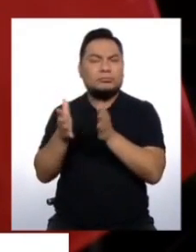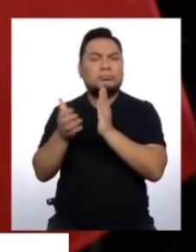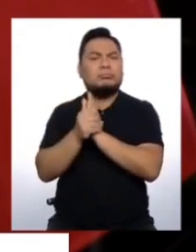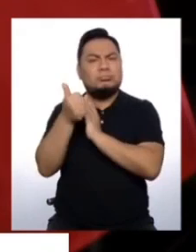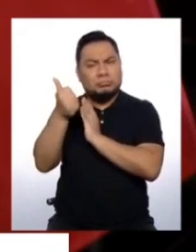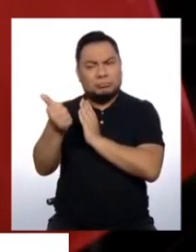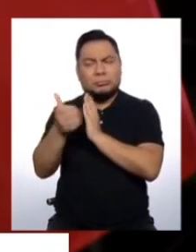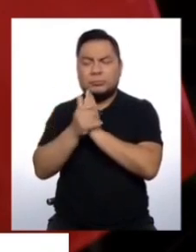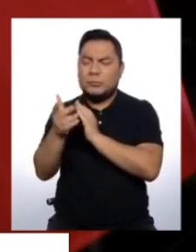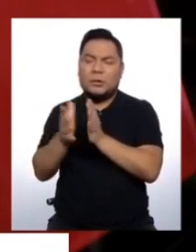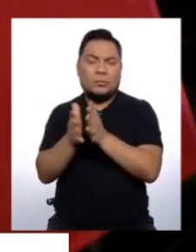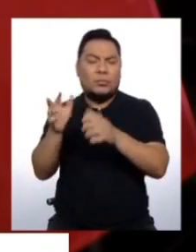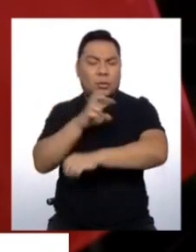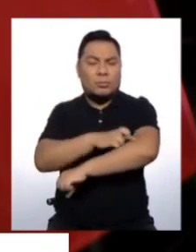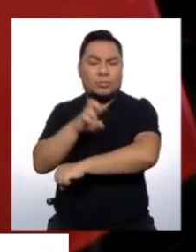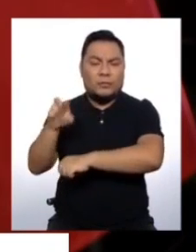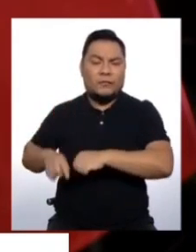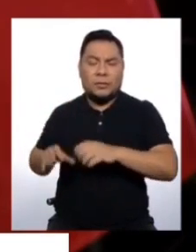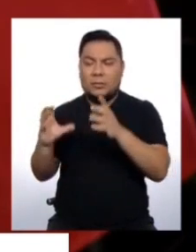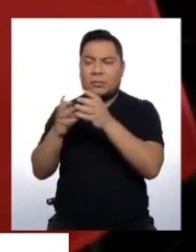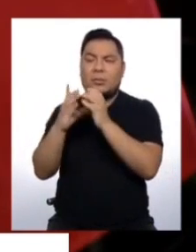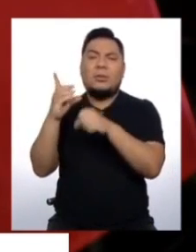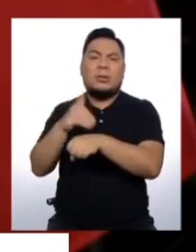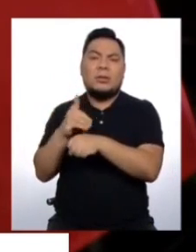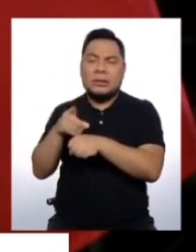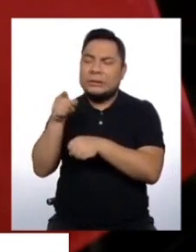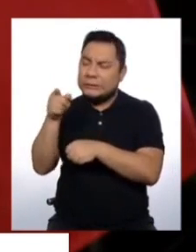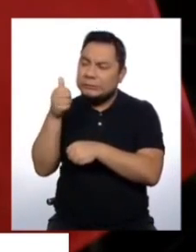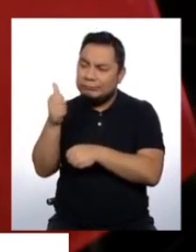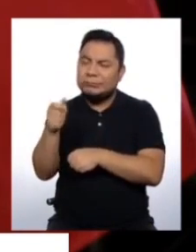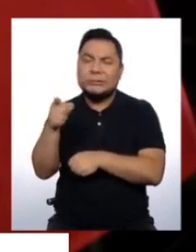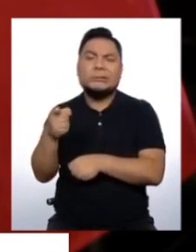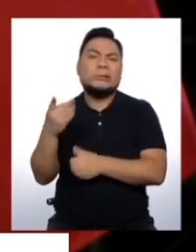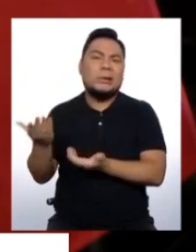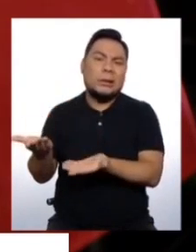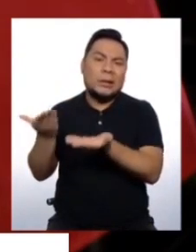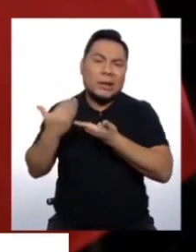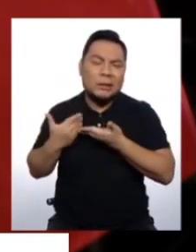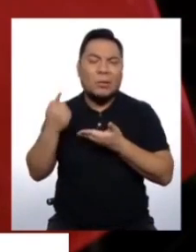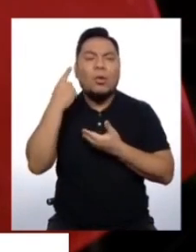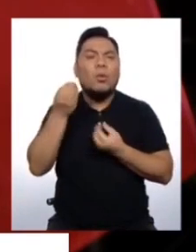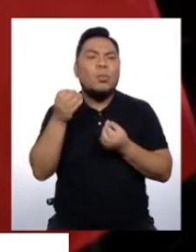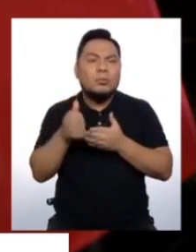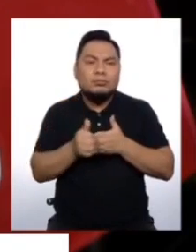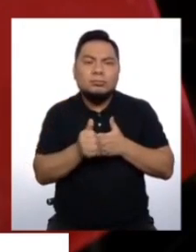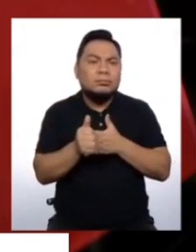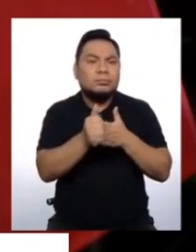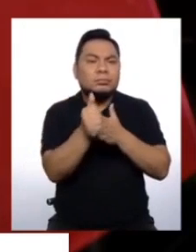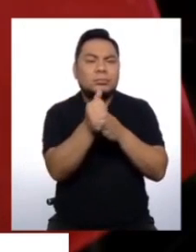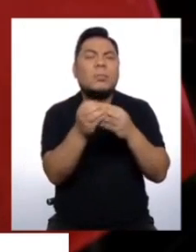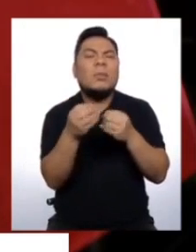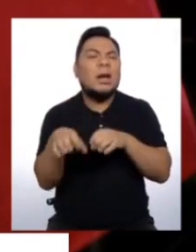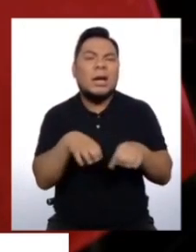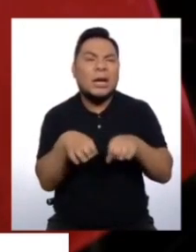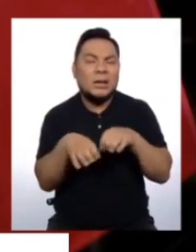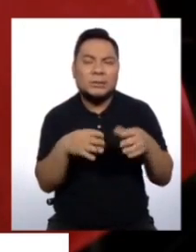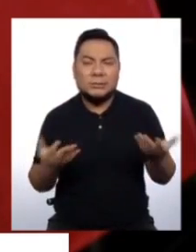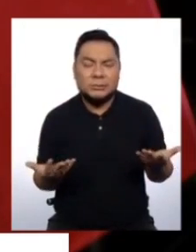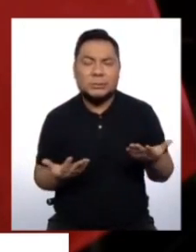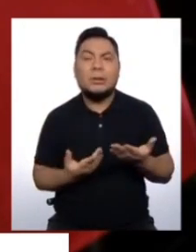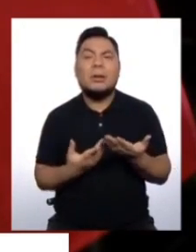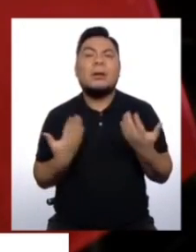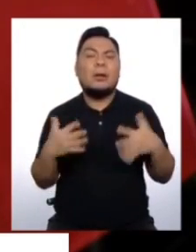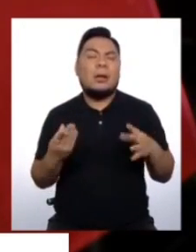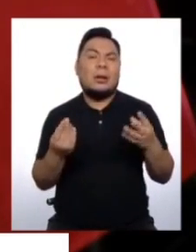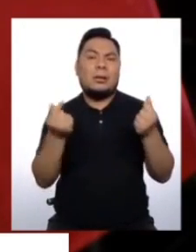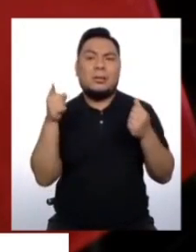capacitados, muy profesionales, que nos van dando cuál es el derrotero, qué debemos hacer